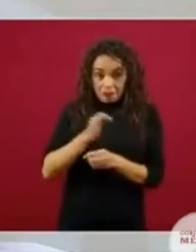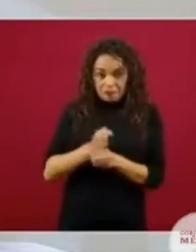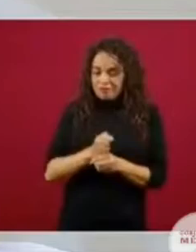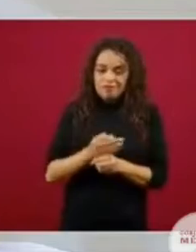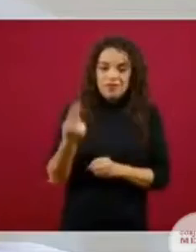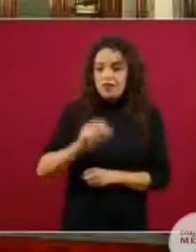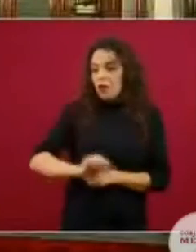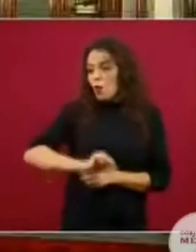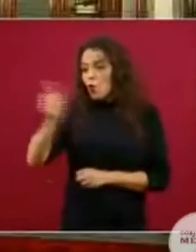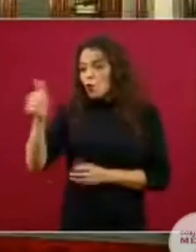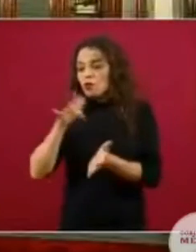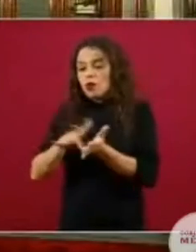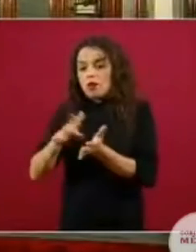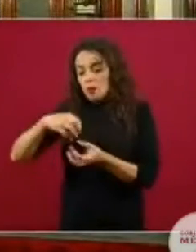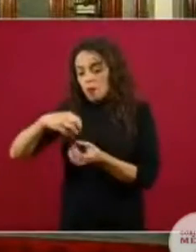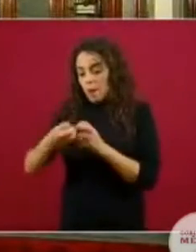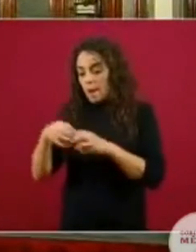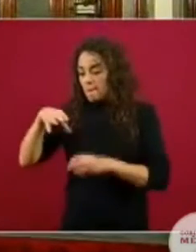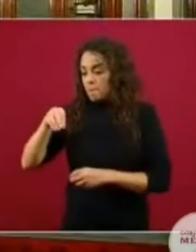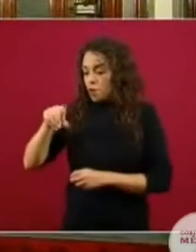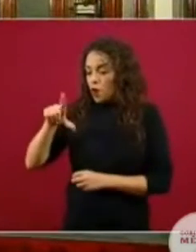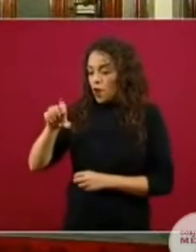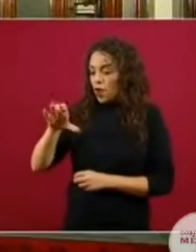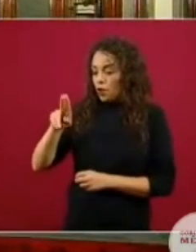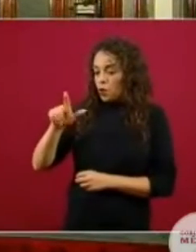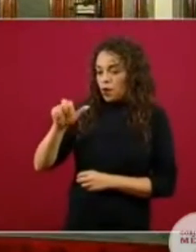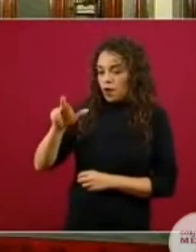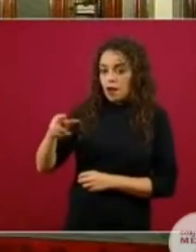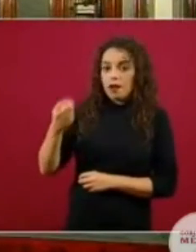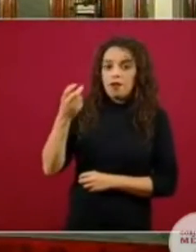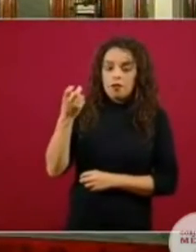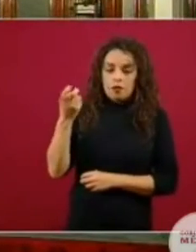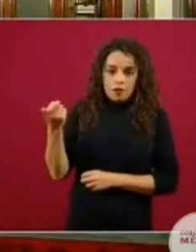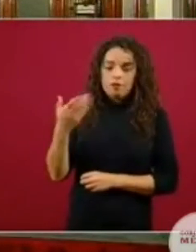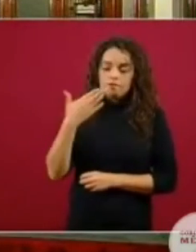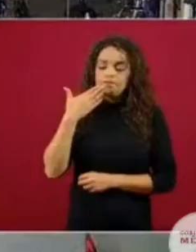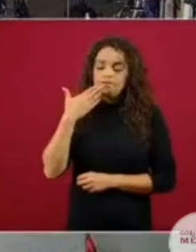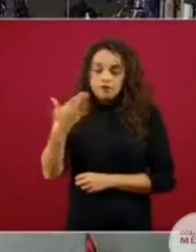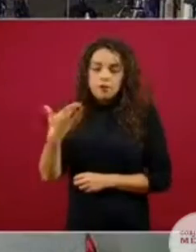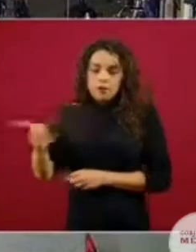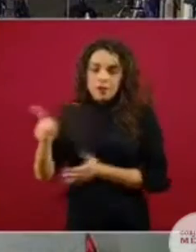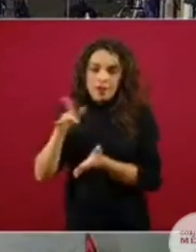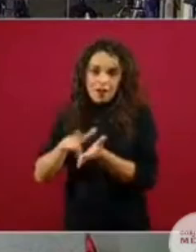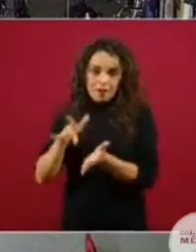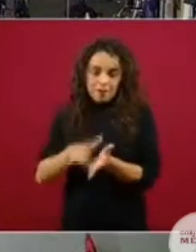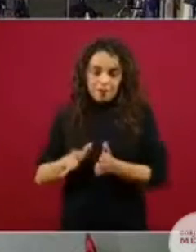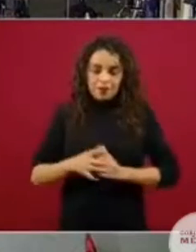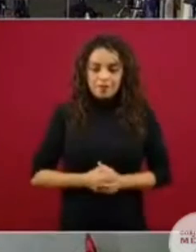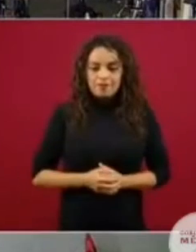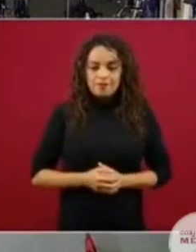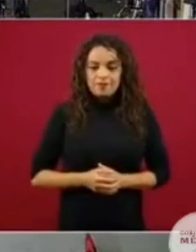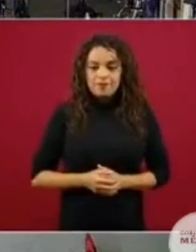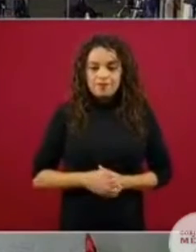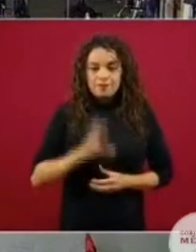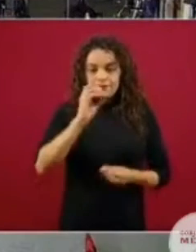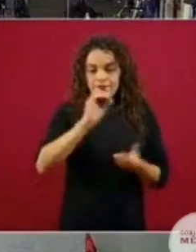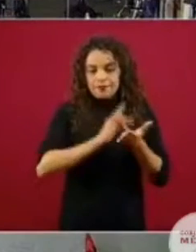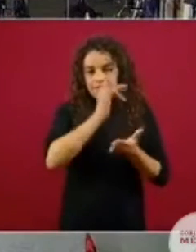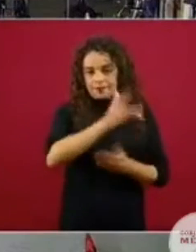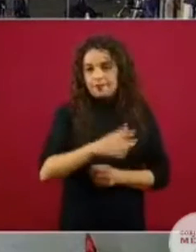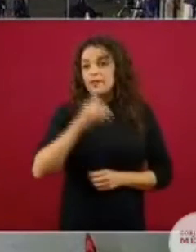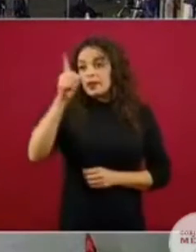pero aquí lo están haciendo así por eso van bien muchas gracias a ustedes por favor